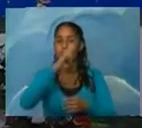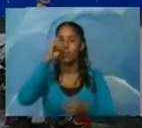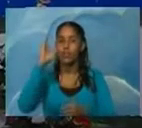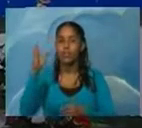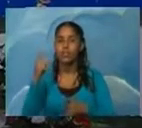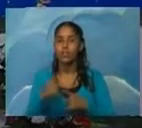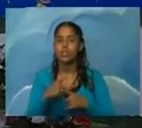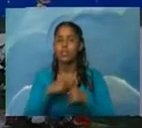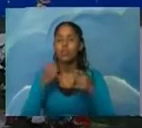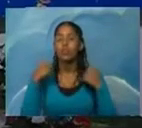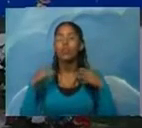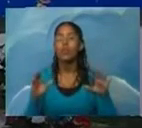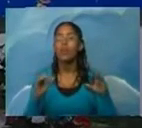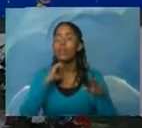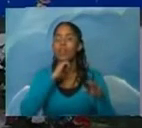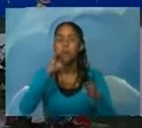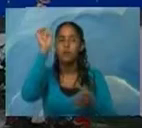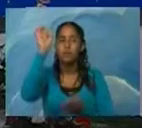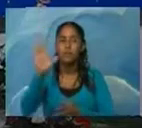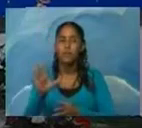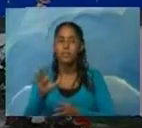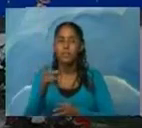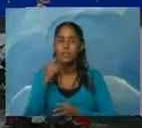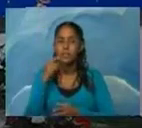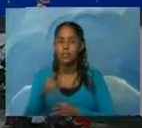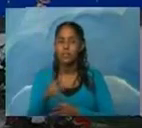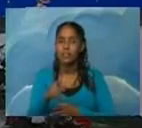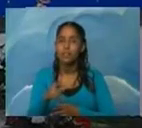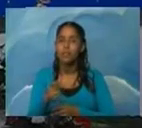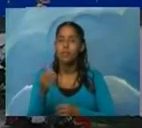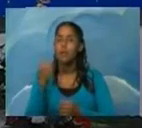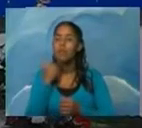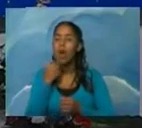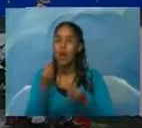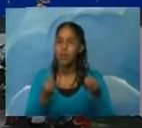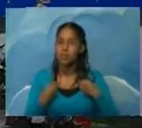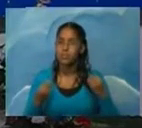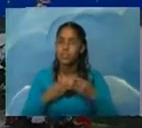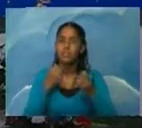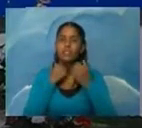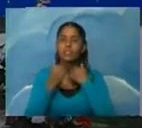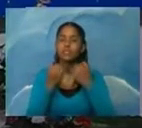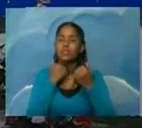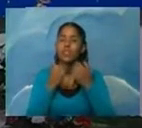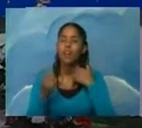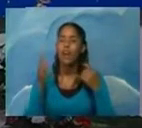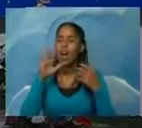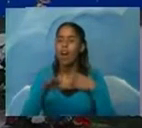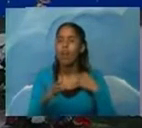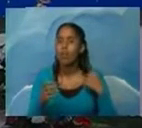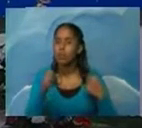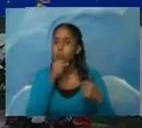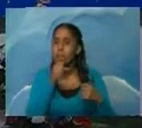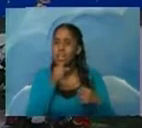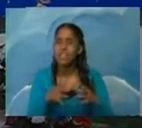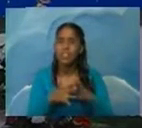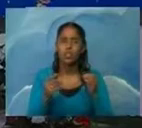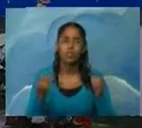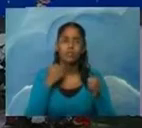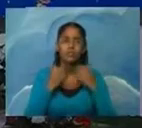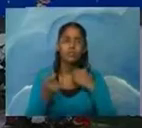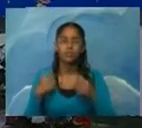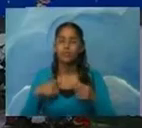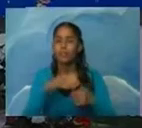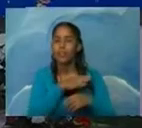Bueno, ¿cuál es el caso de ese pastor? Vive ahora tu enfermo por allí, vive ahora tu achaquiento por allí. Y a veces a mí me